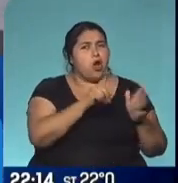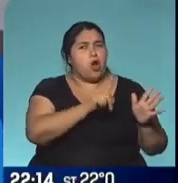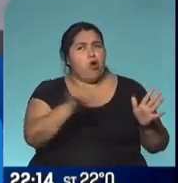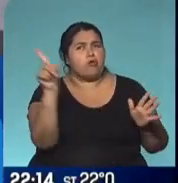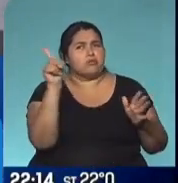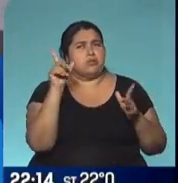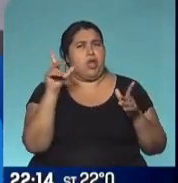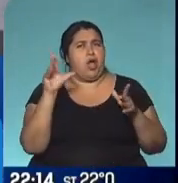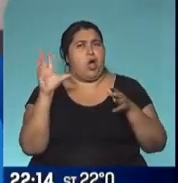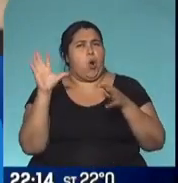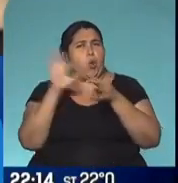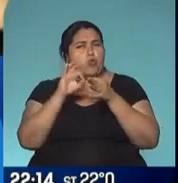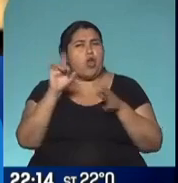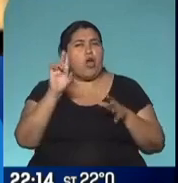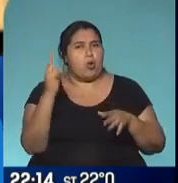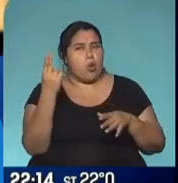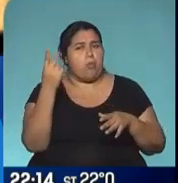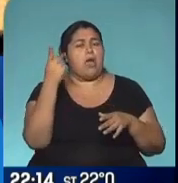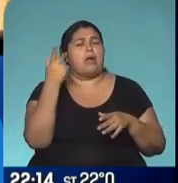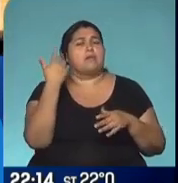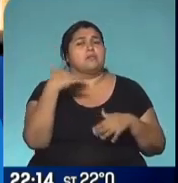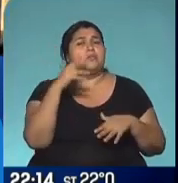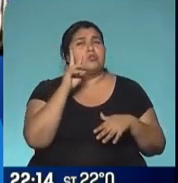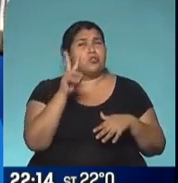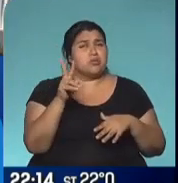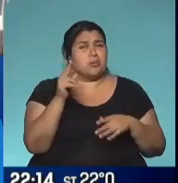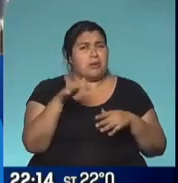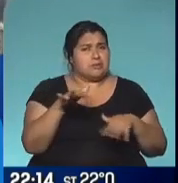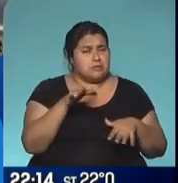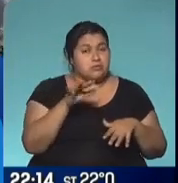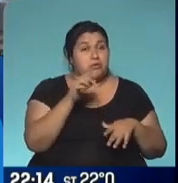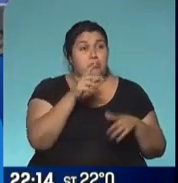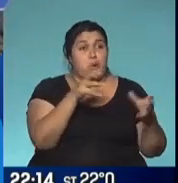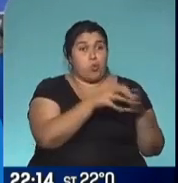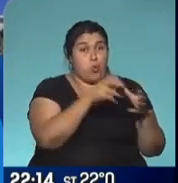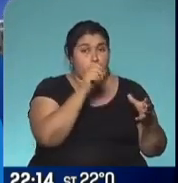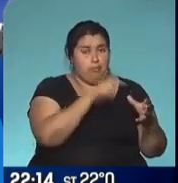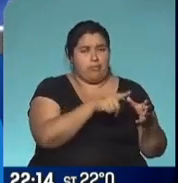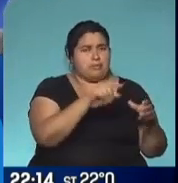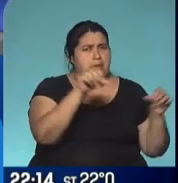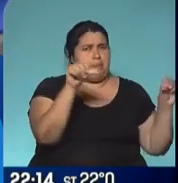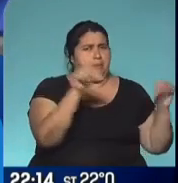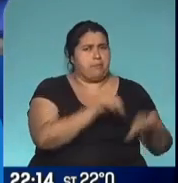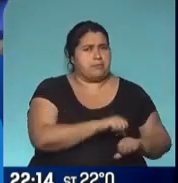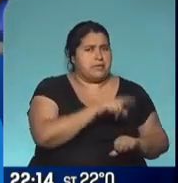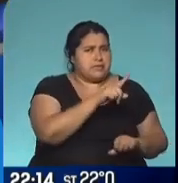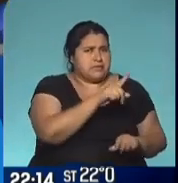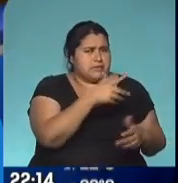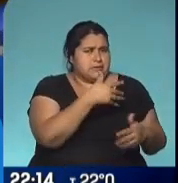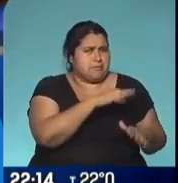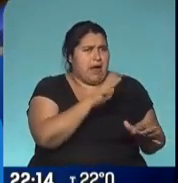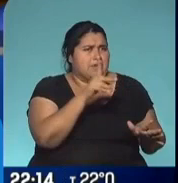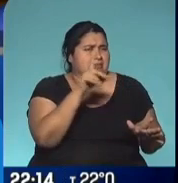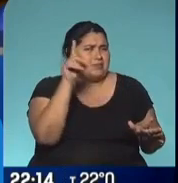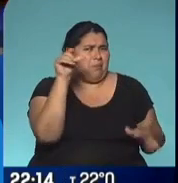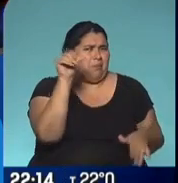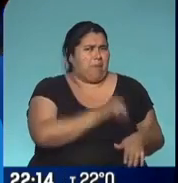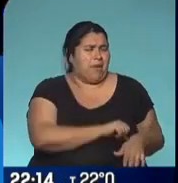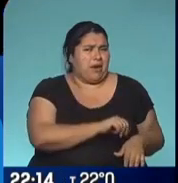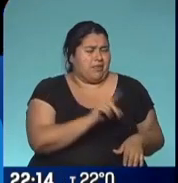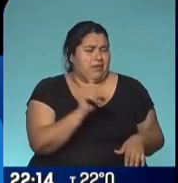es decir, es un euroescéptico. La cuestión es que los laboristas han tenido un batacazo histórico.